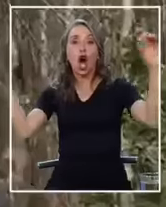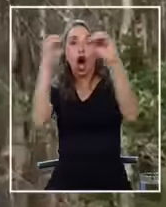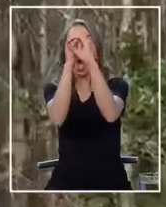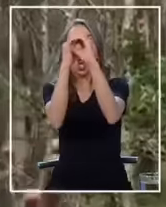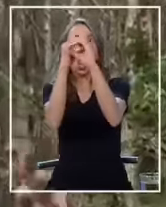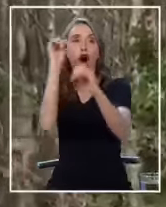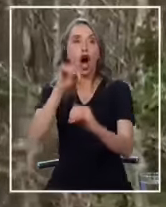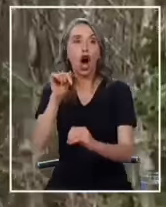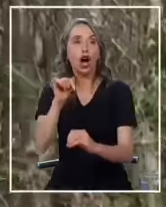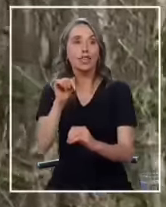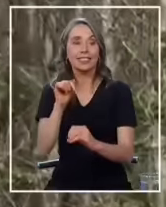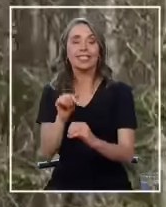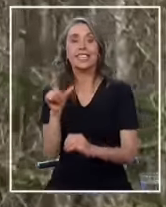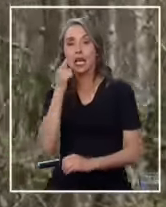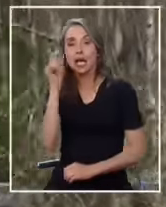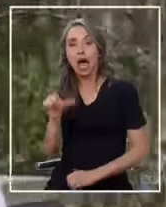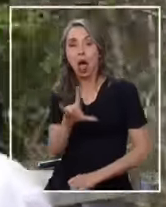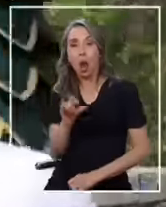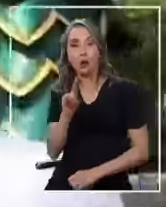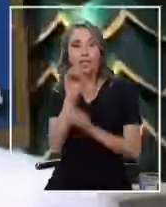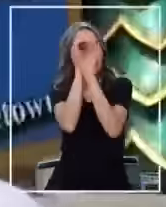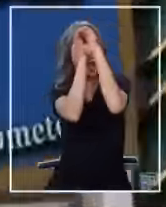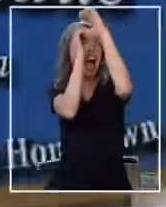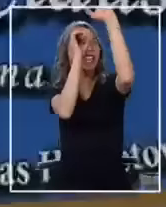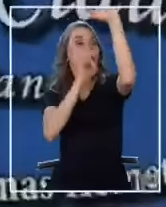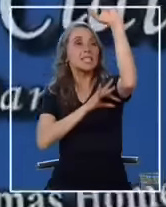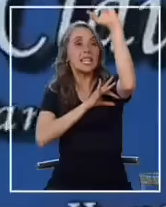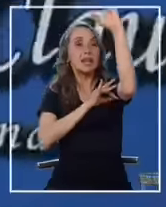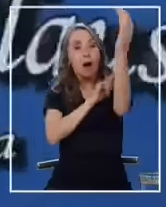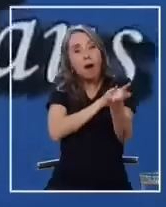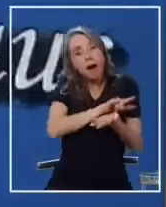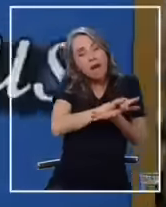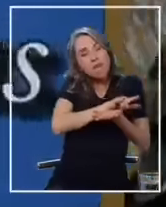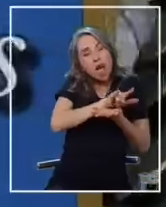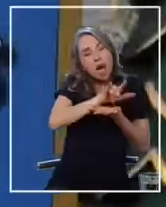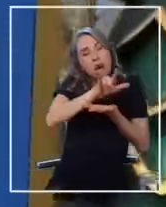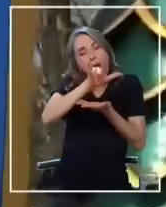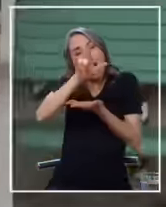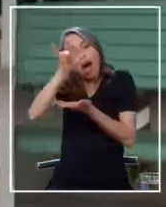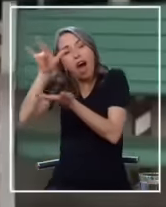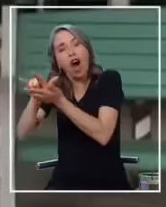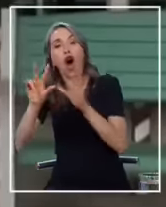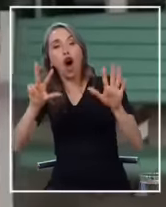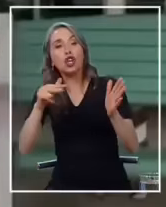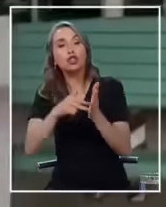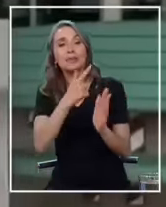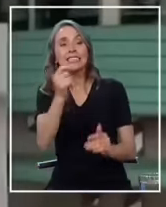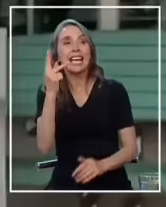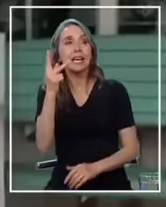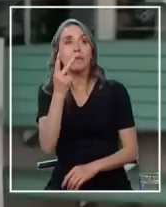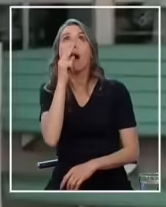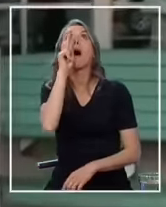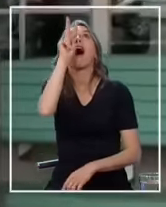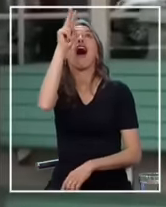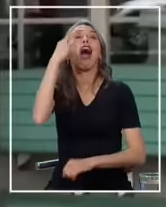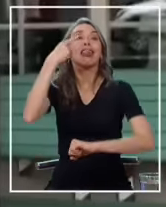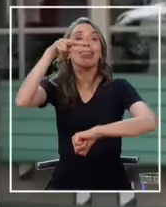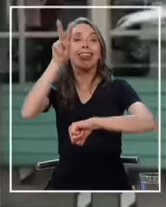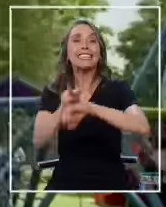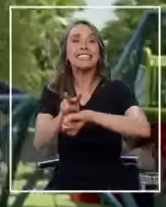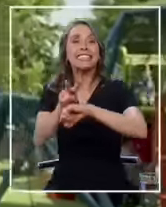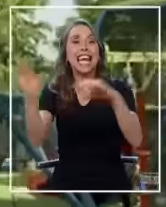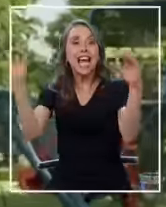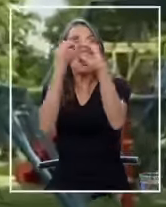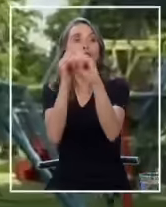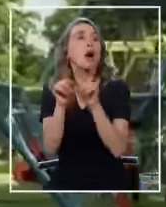del día de hoy. Luis Chavarría, astrónomo chileno, viajó más de 8.100 kilómetros para ser testigo de este fenómeno,